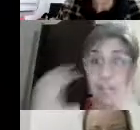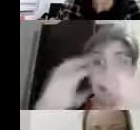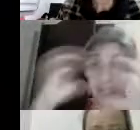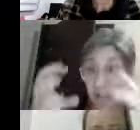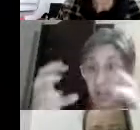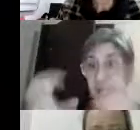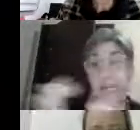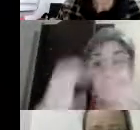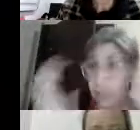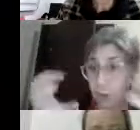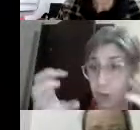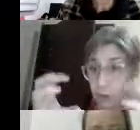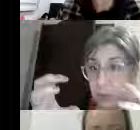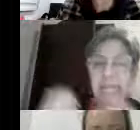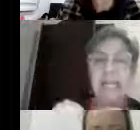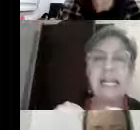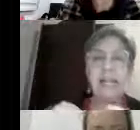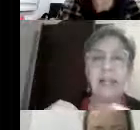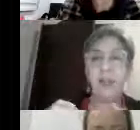¿no? En la vagina, en el recto,